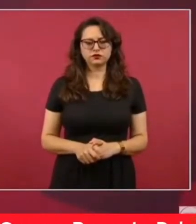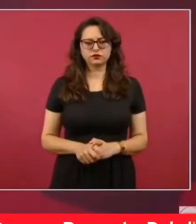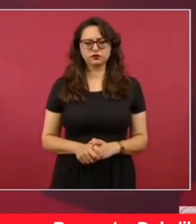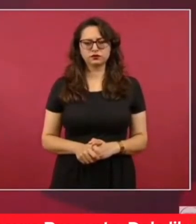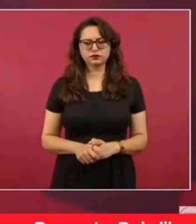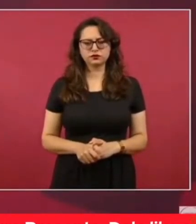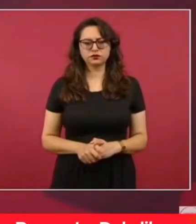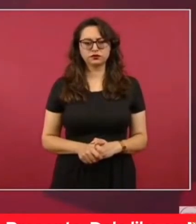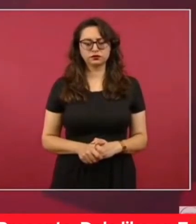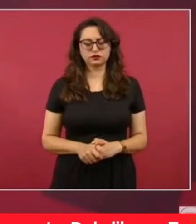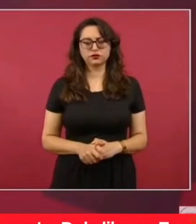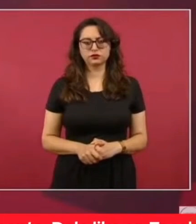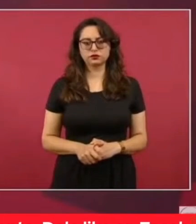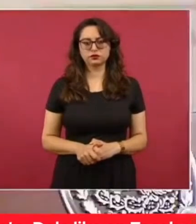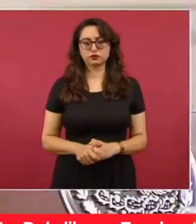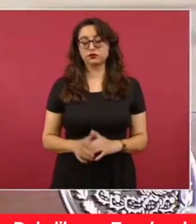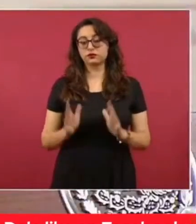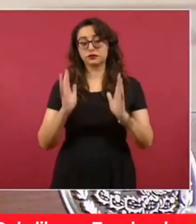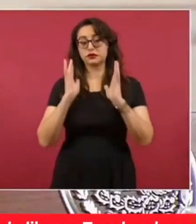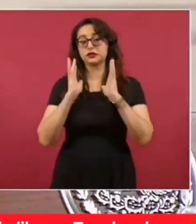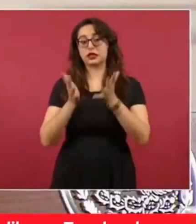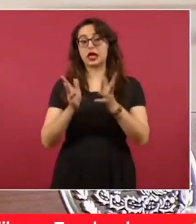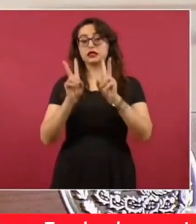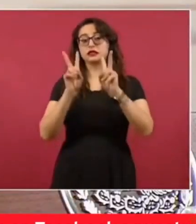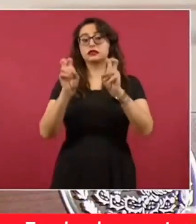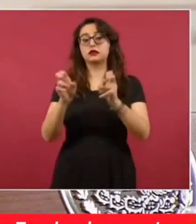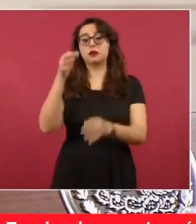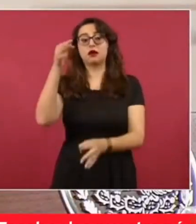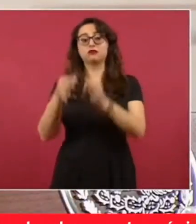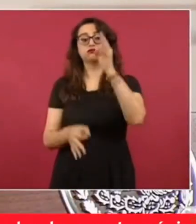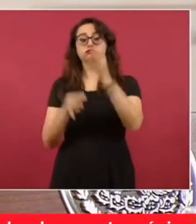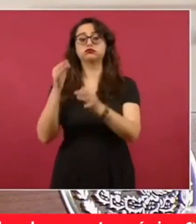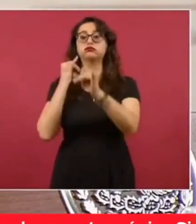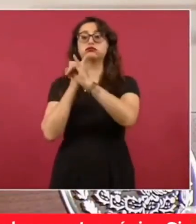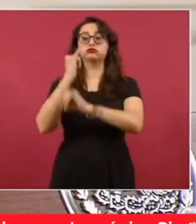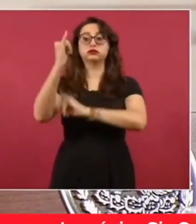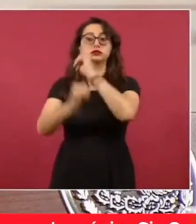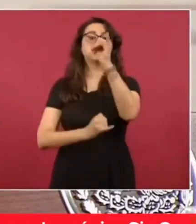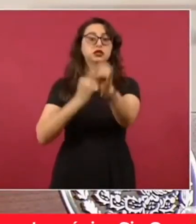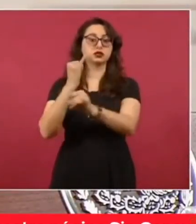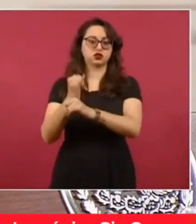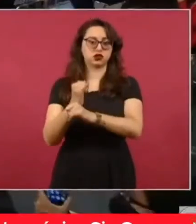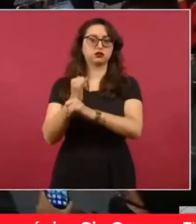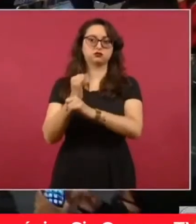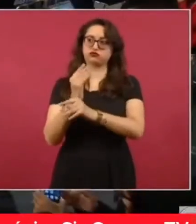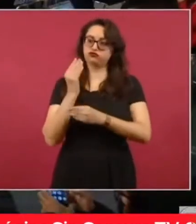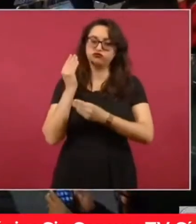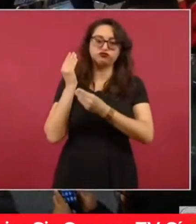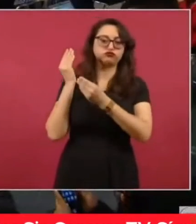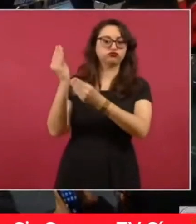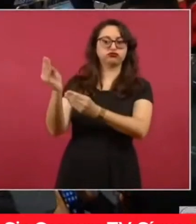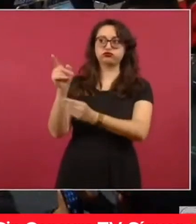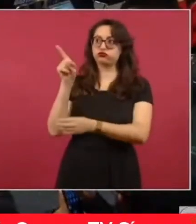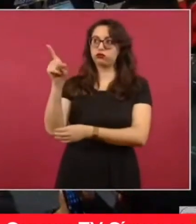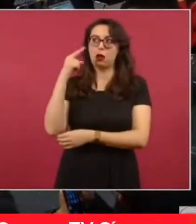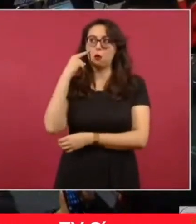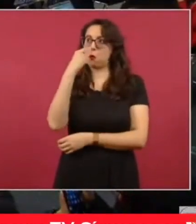un tribunal internacional que está decidiendo Nosotros